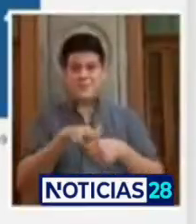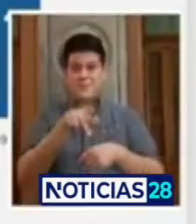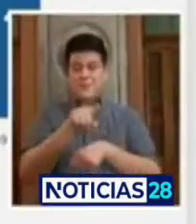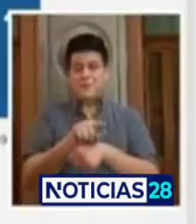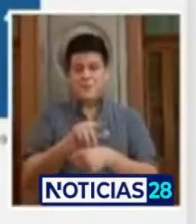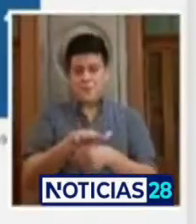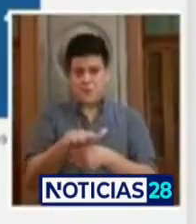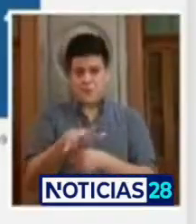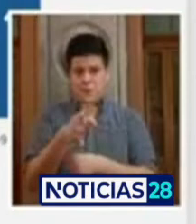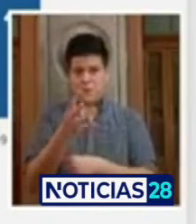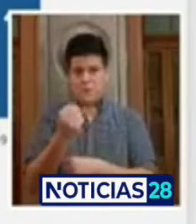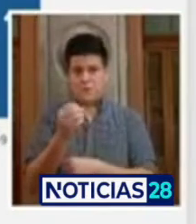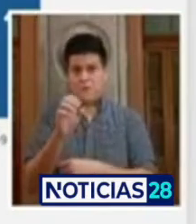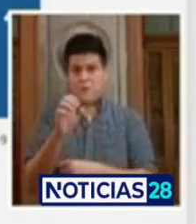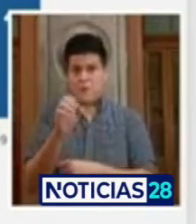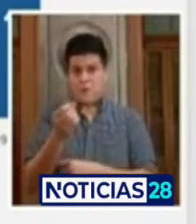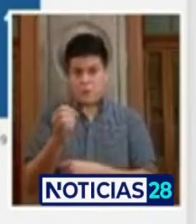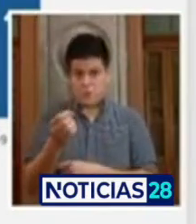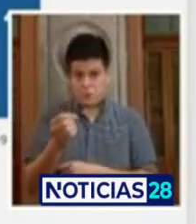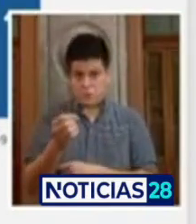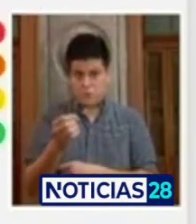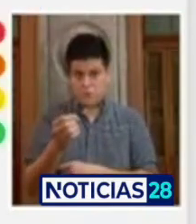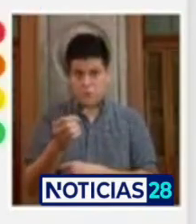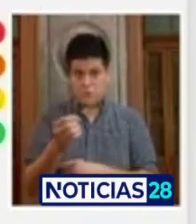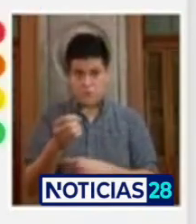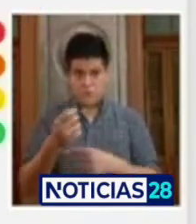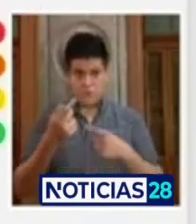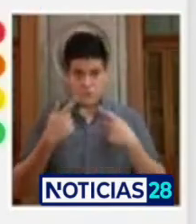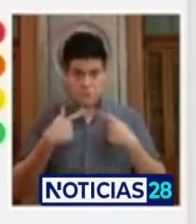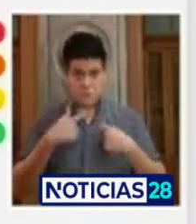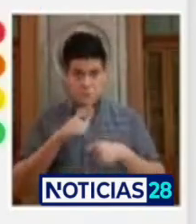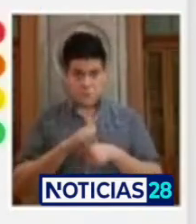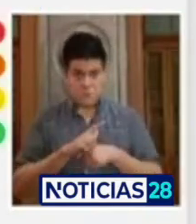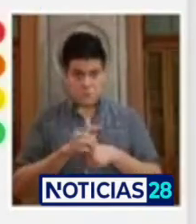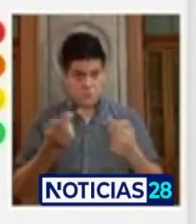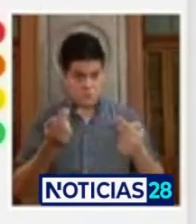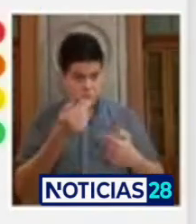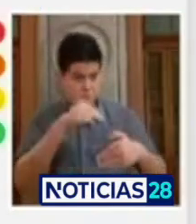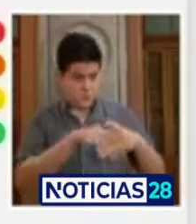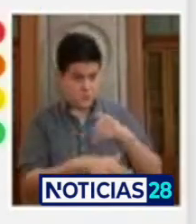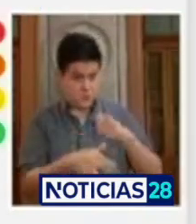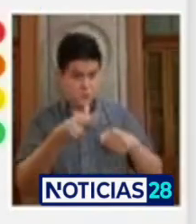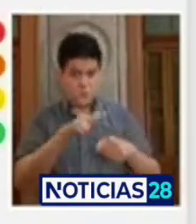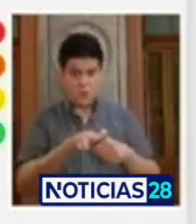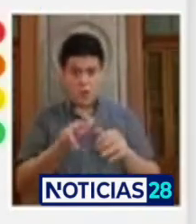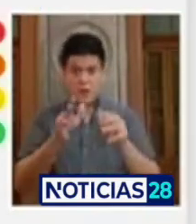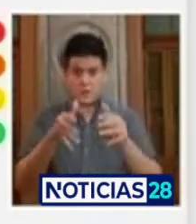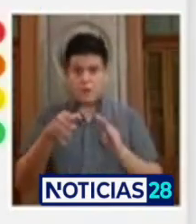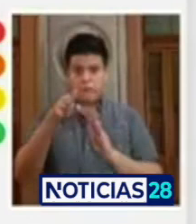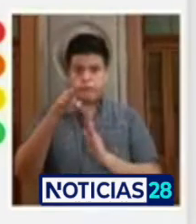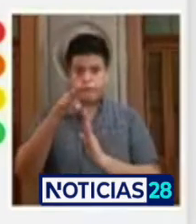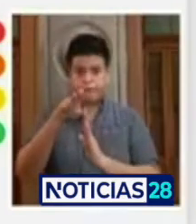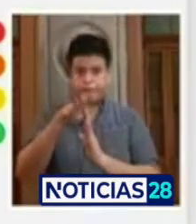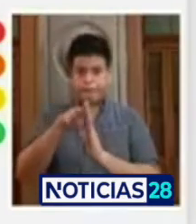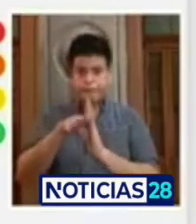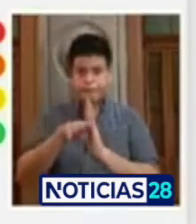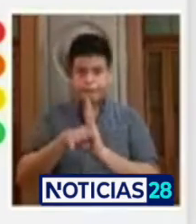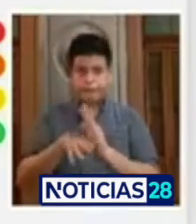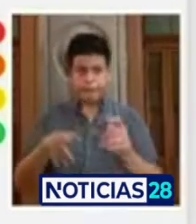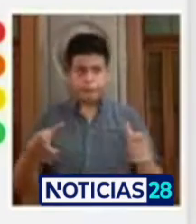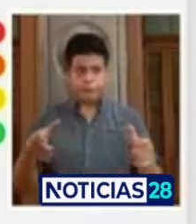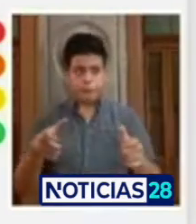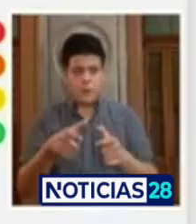y nuestra ocupación hospitalaria también va a la baja todavía estamos en un riesgo intermedio